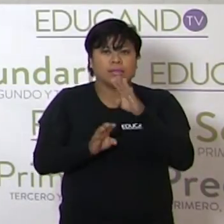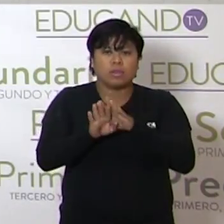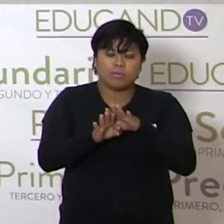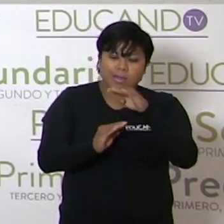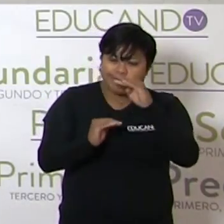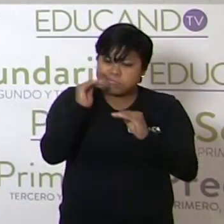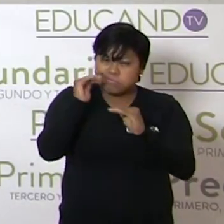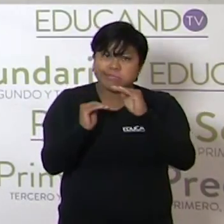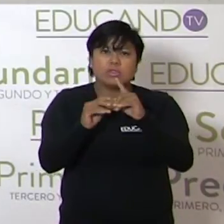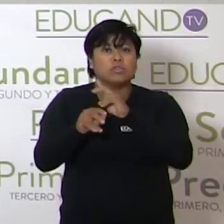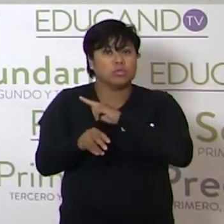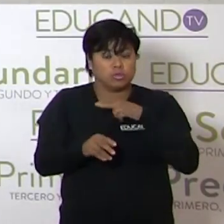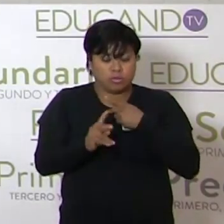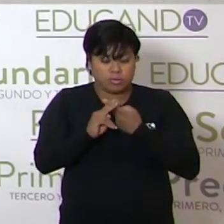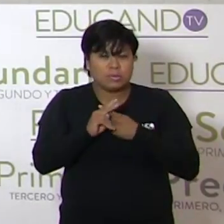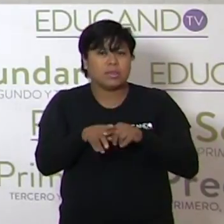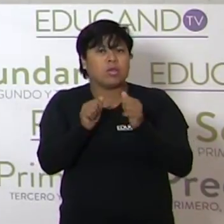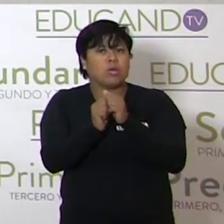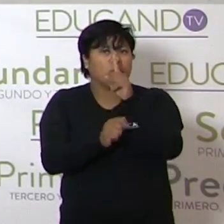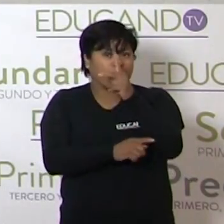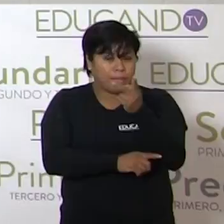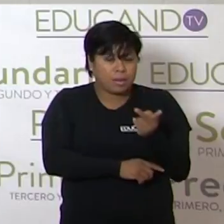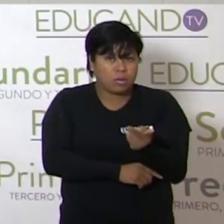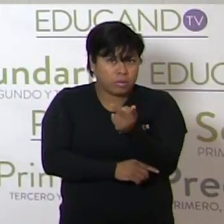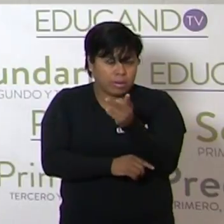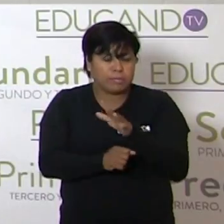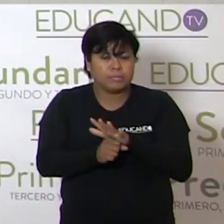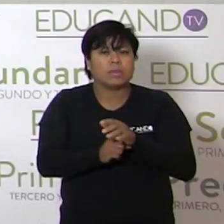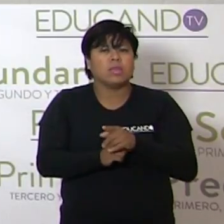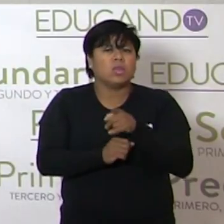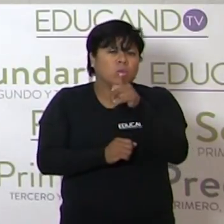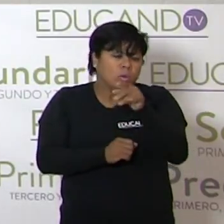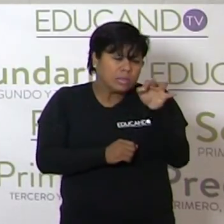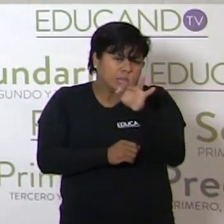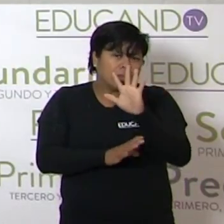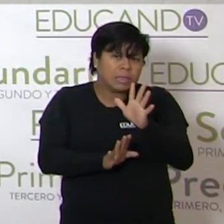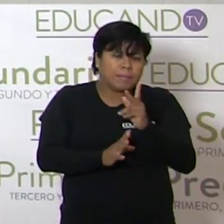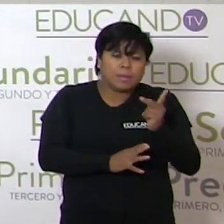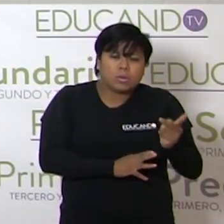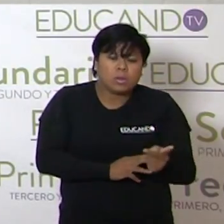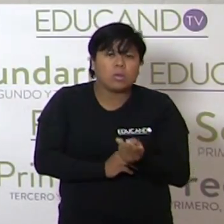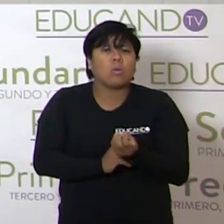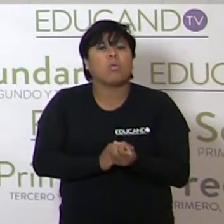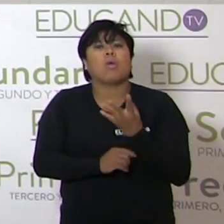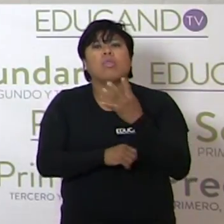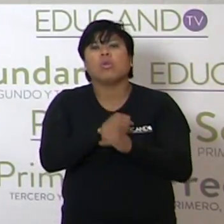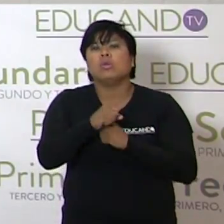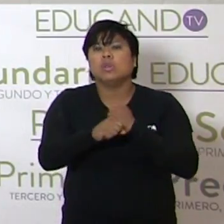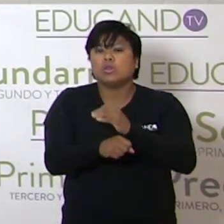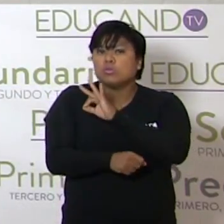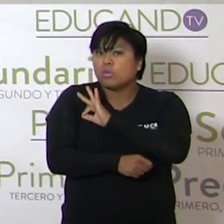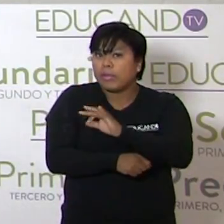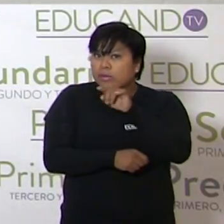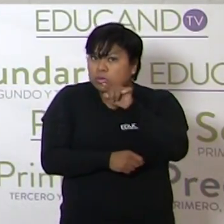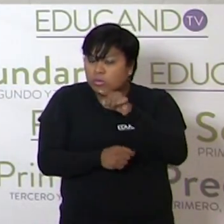estadísticas. Y vamos a comenzar con una pregunta, que es la siguiente. ¿Te has preguntado cuántos años podrías llegar a